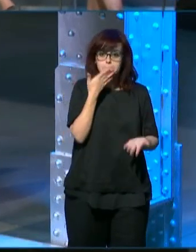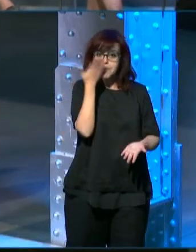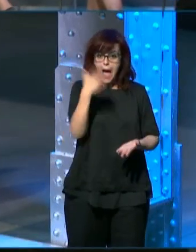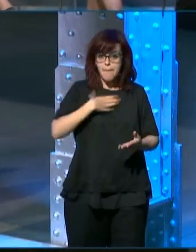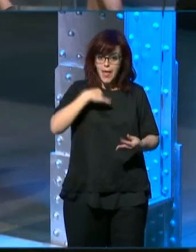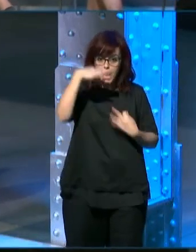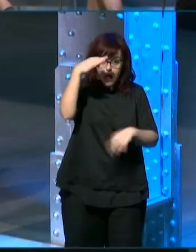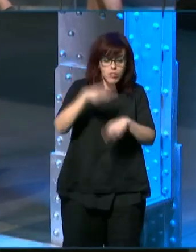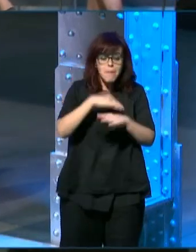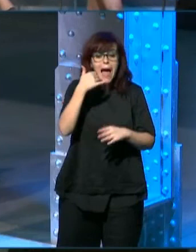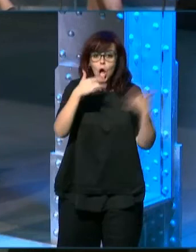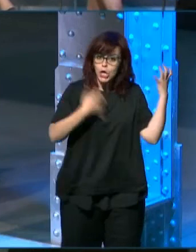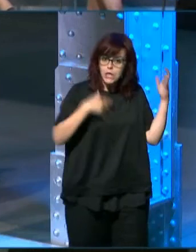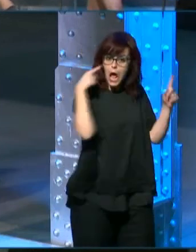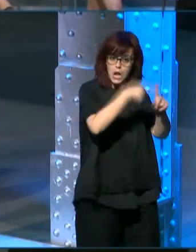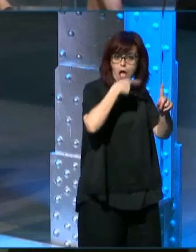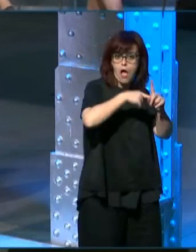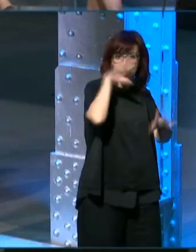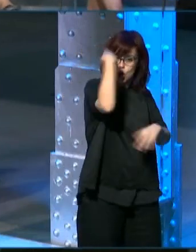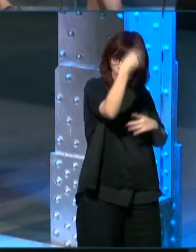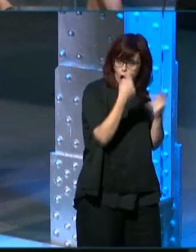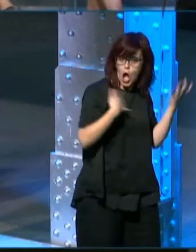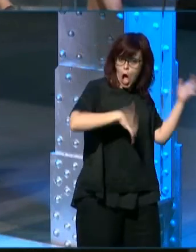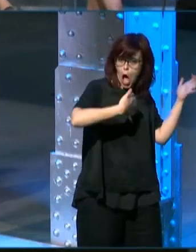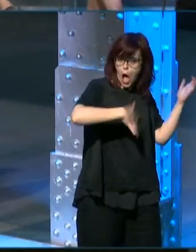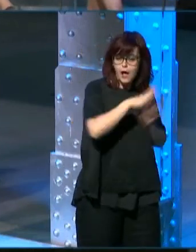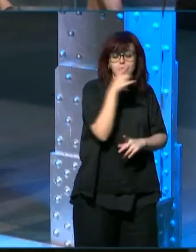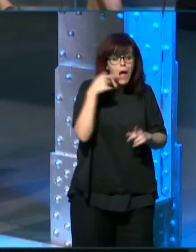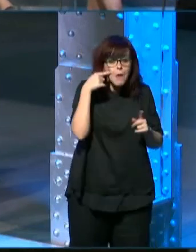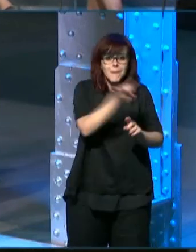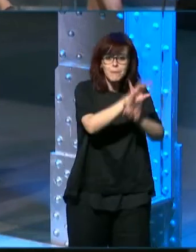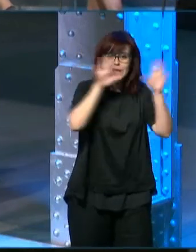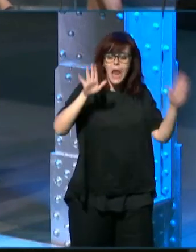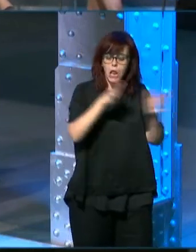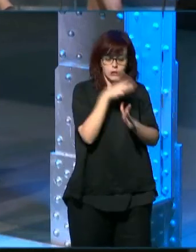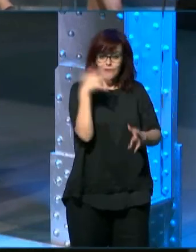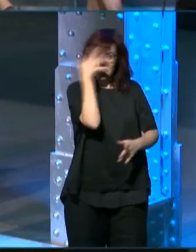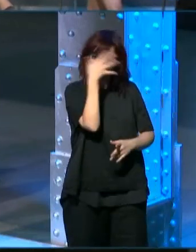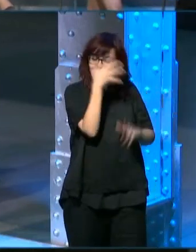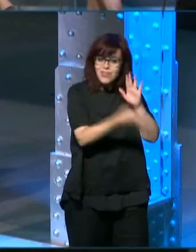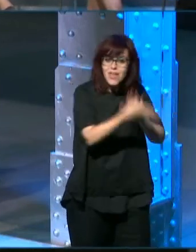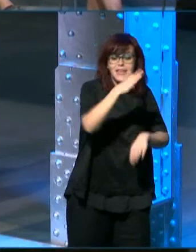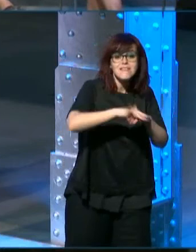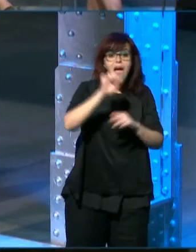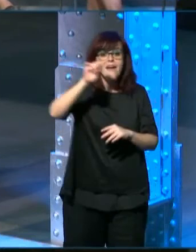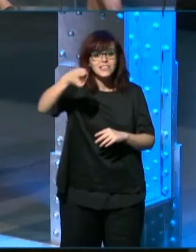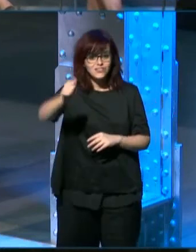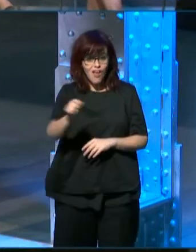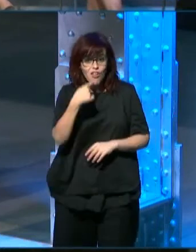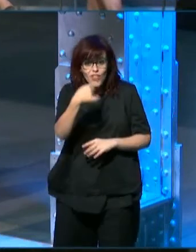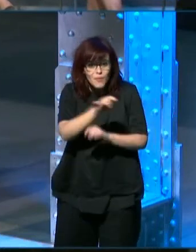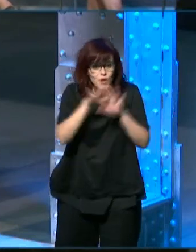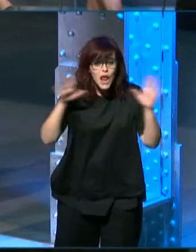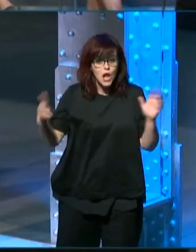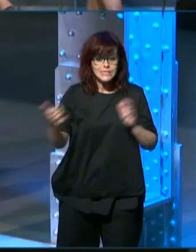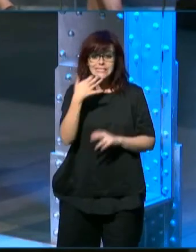mío tenía que haber sido la guitarra y el grupo de rock. Ella lo vio con esa clarividencia y Aisha lo dice. En ese momento, si